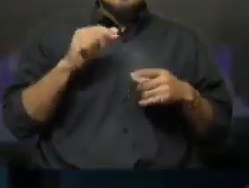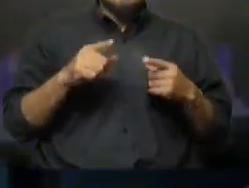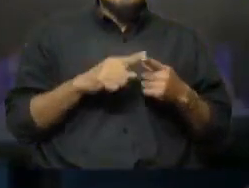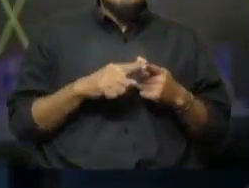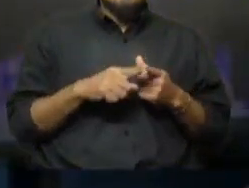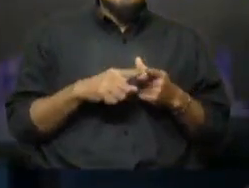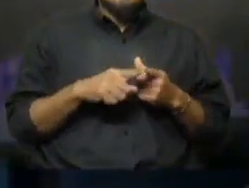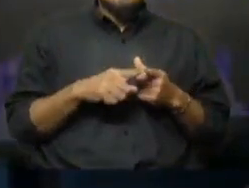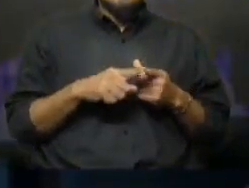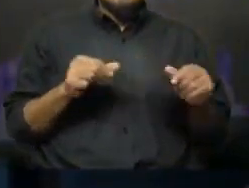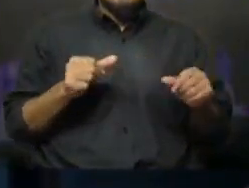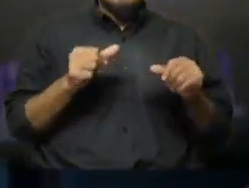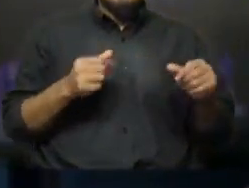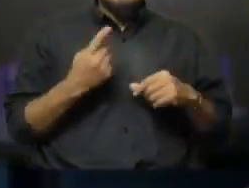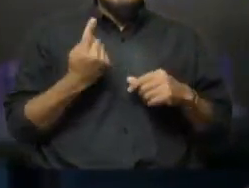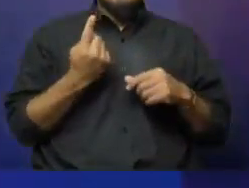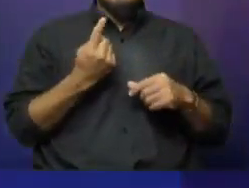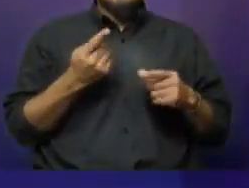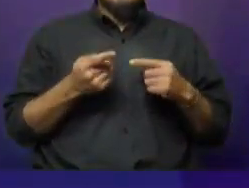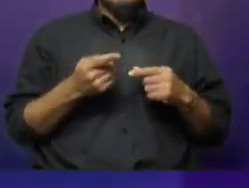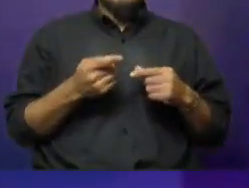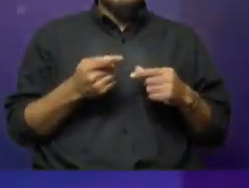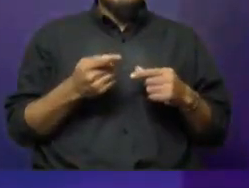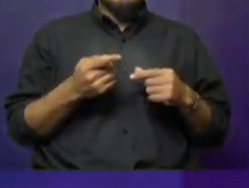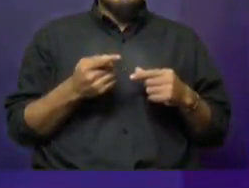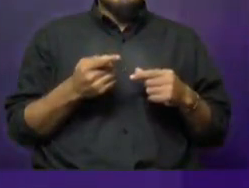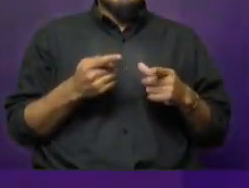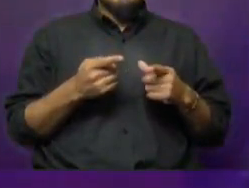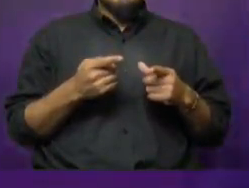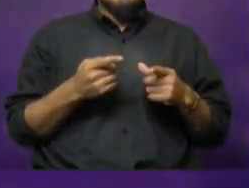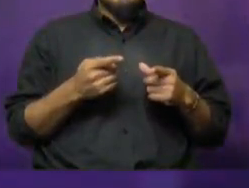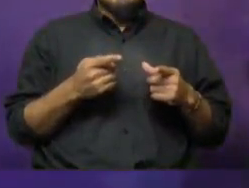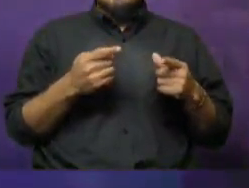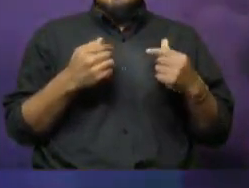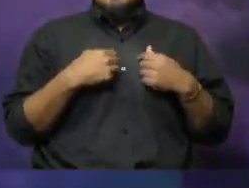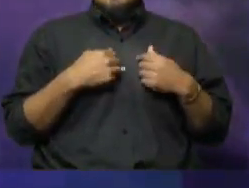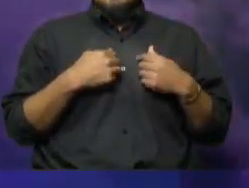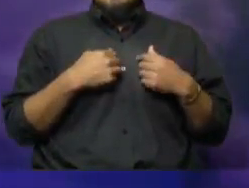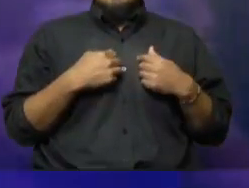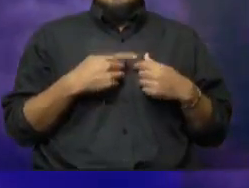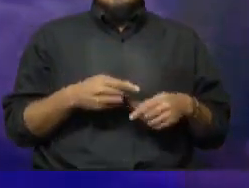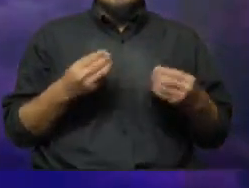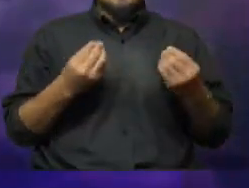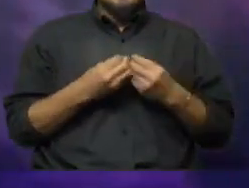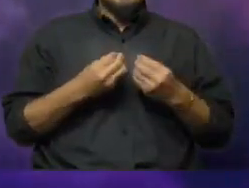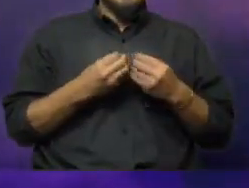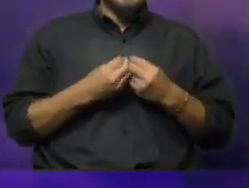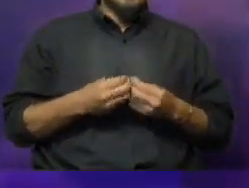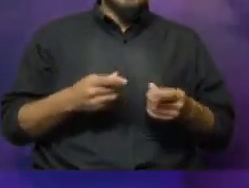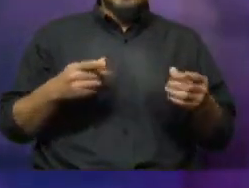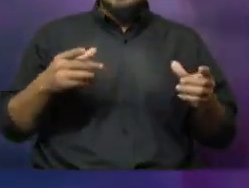hiciste para tirarte solo? ¿Por qué te animaste a tirarte solo ahora? En realidad, nos pasó con Salandrú, que somos varios compositores,